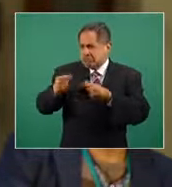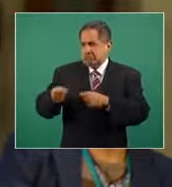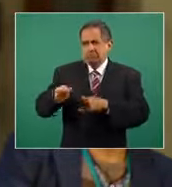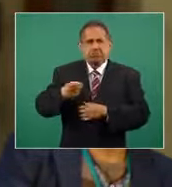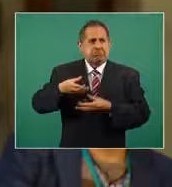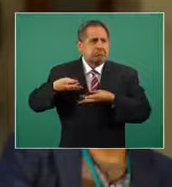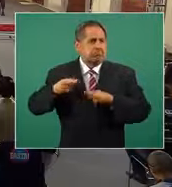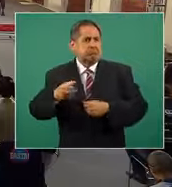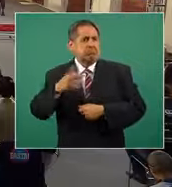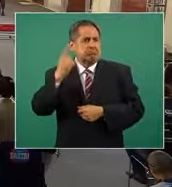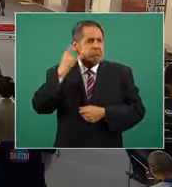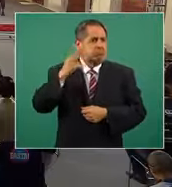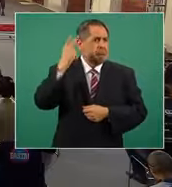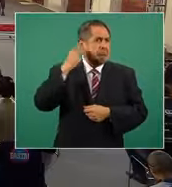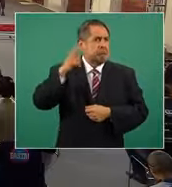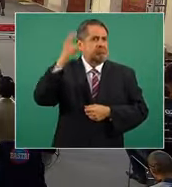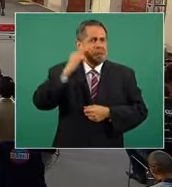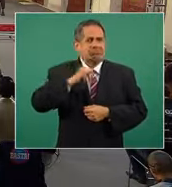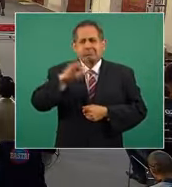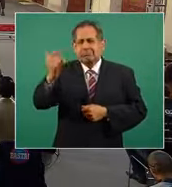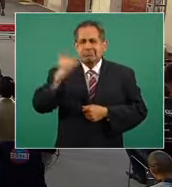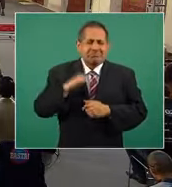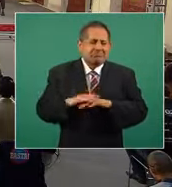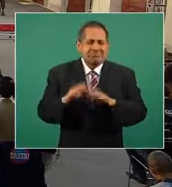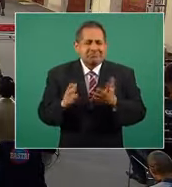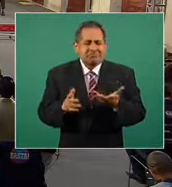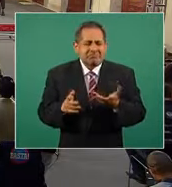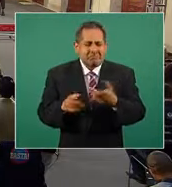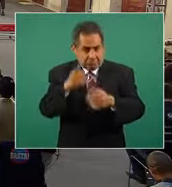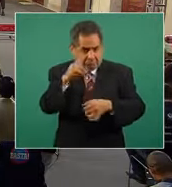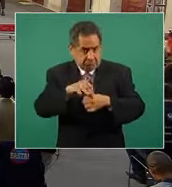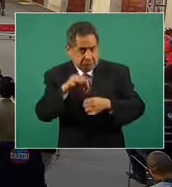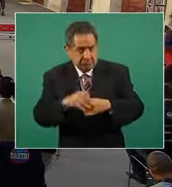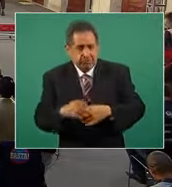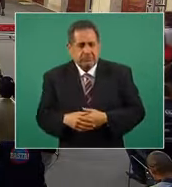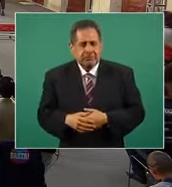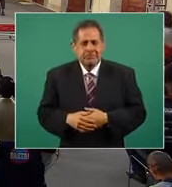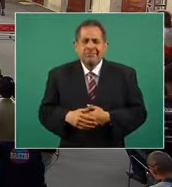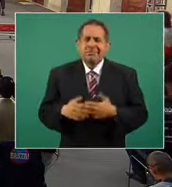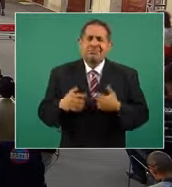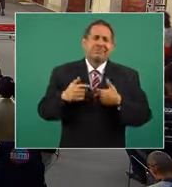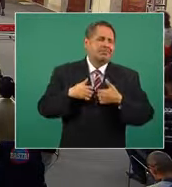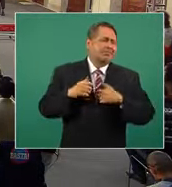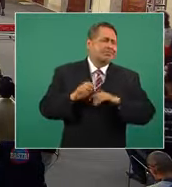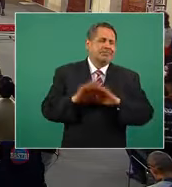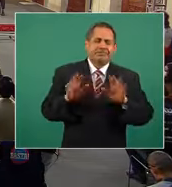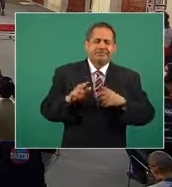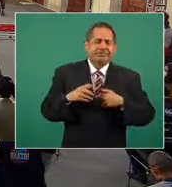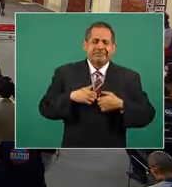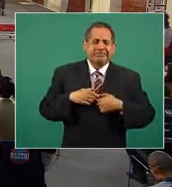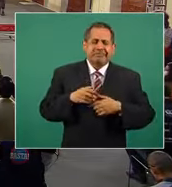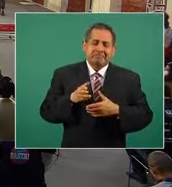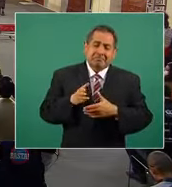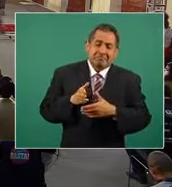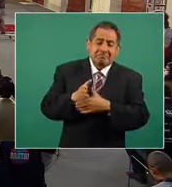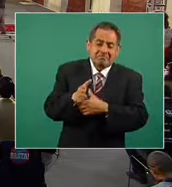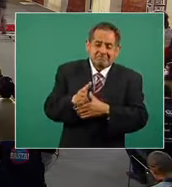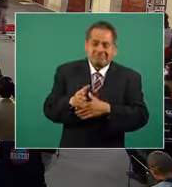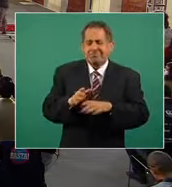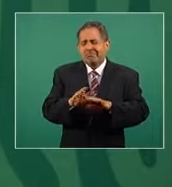comerciales, presidente? Pues yo no me meto en eso porque son